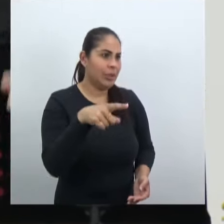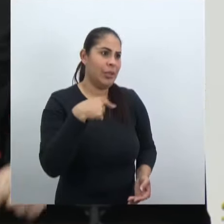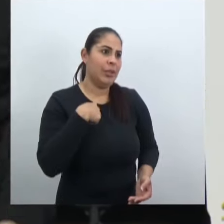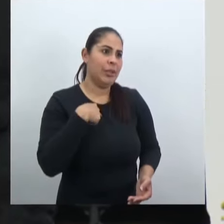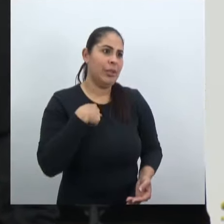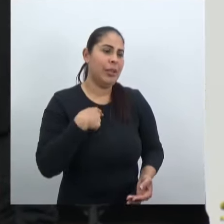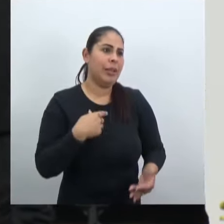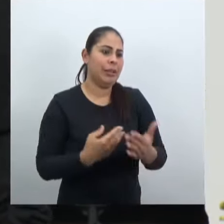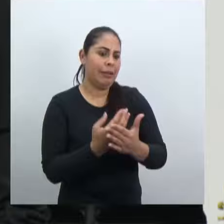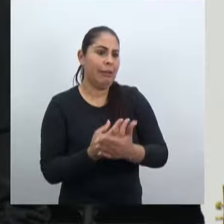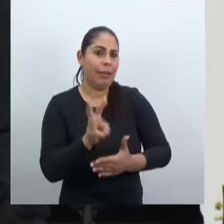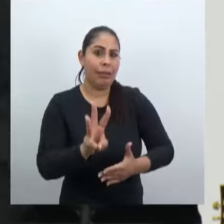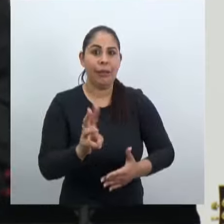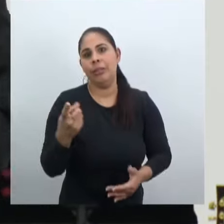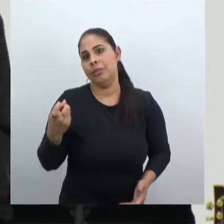confesarme.